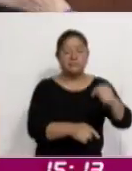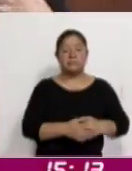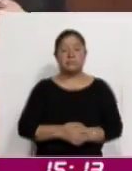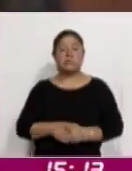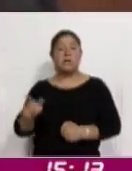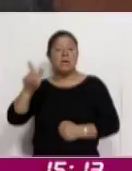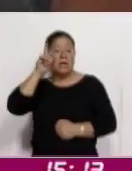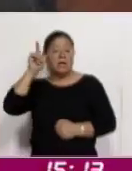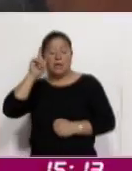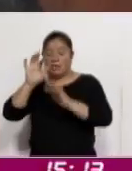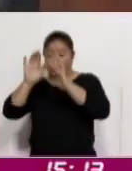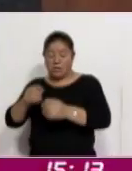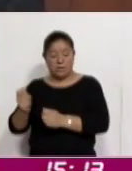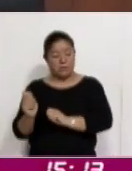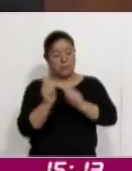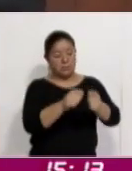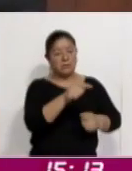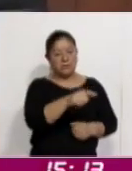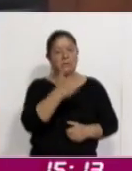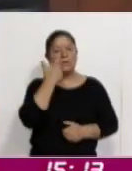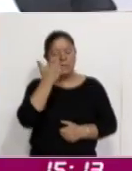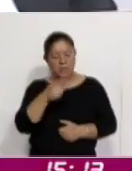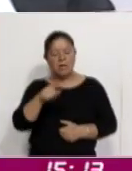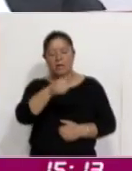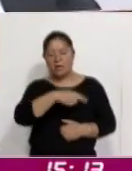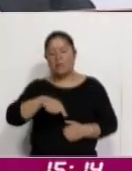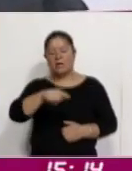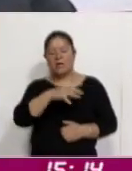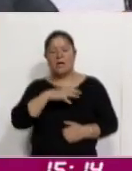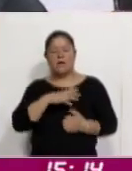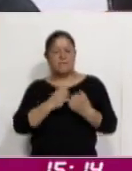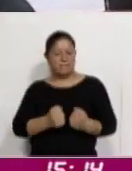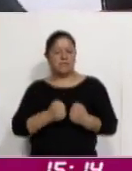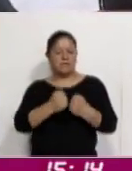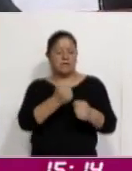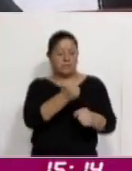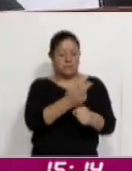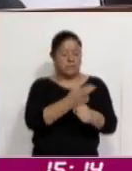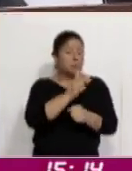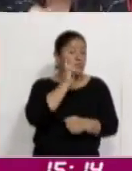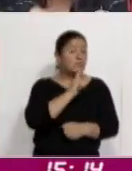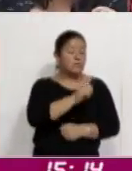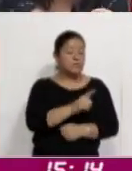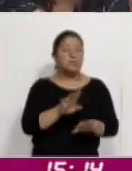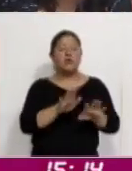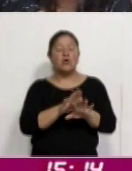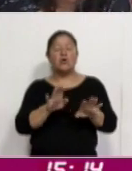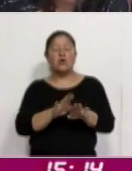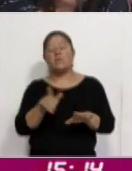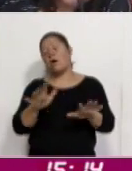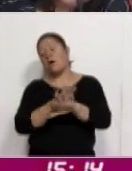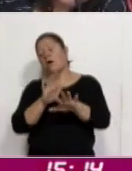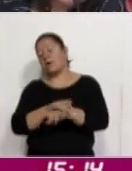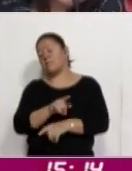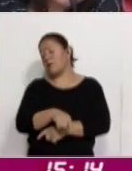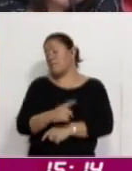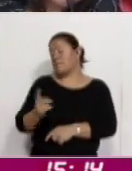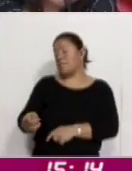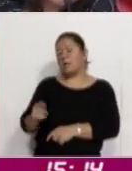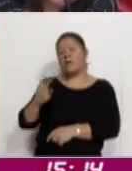Cuellar Cisneros tiene el propósito de optimizar la administración estatal y fortalecer la Secretaría de las Mujeres, que iniciará funciones el próximo